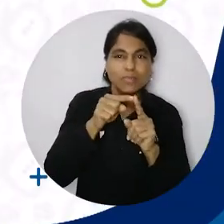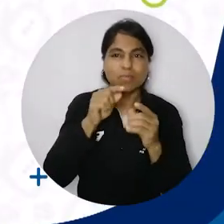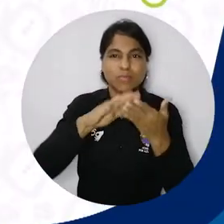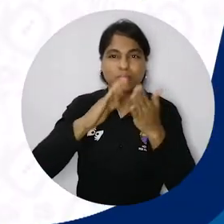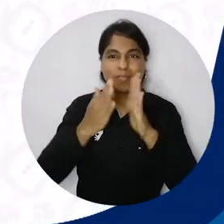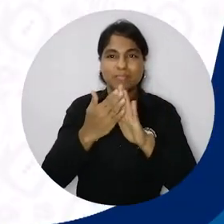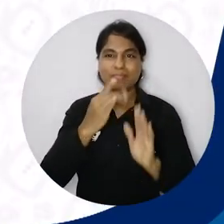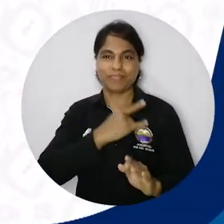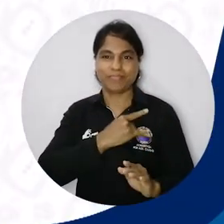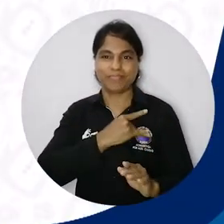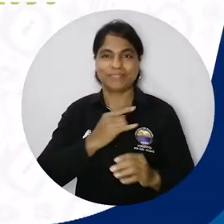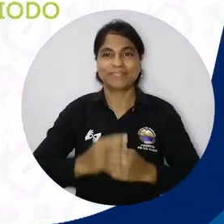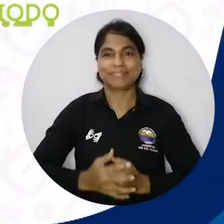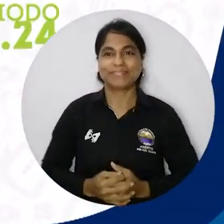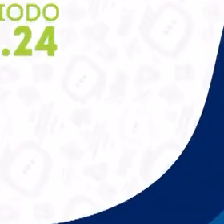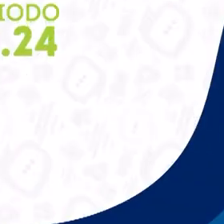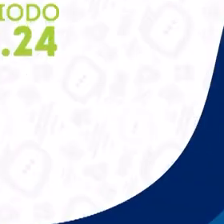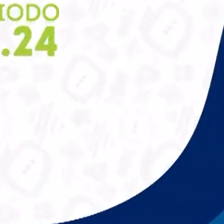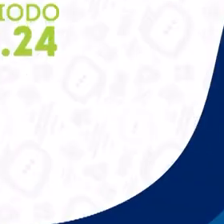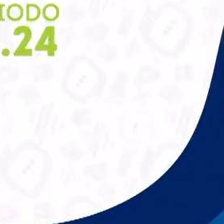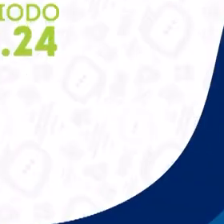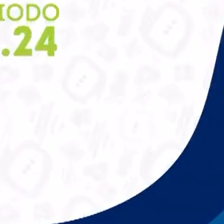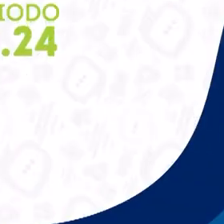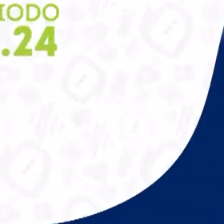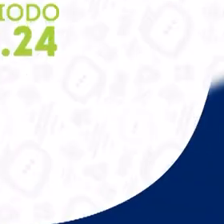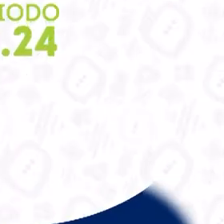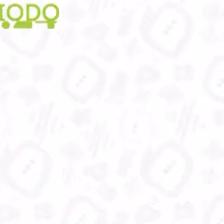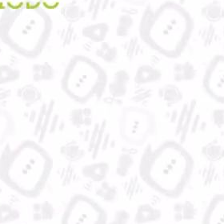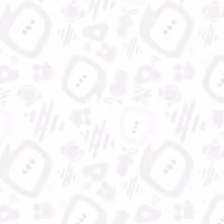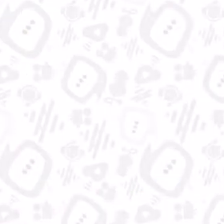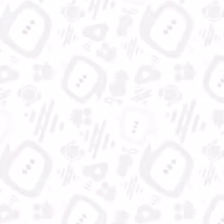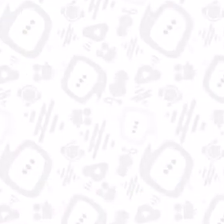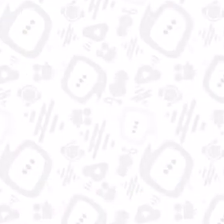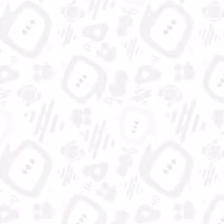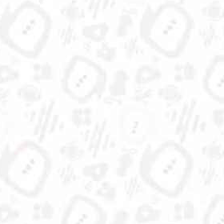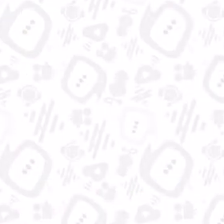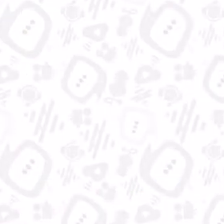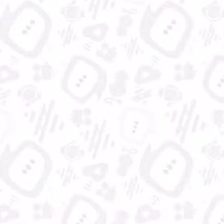universitaria. Universidad del Magdalena, aún más incluyente e innovadora.